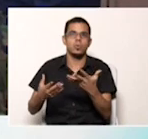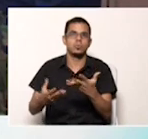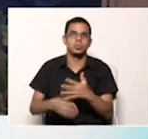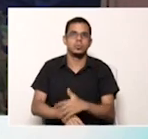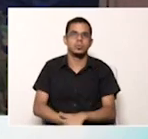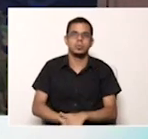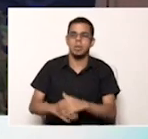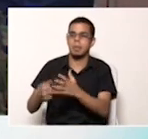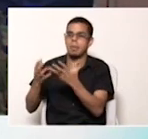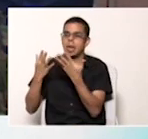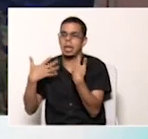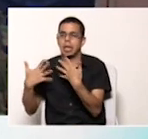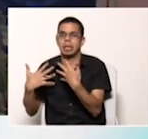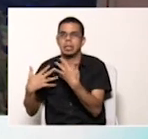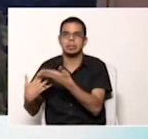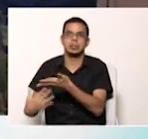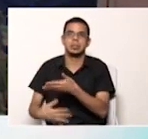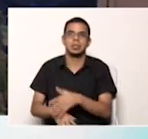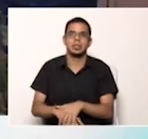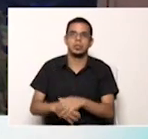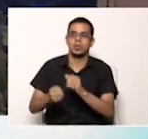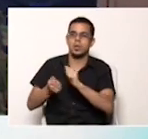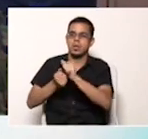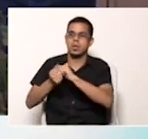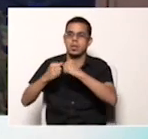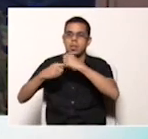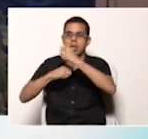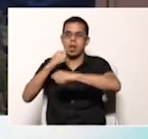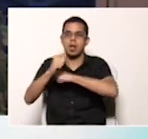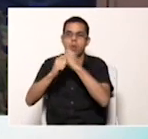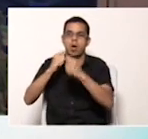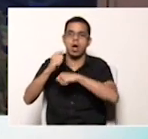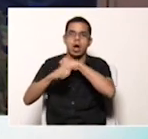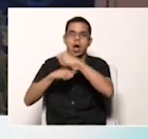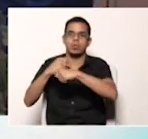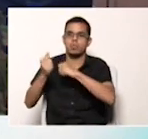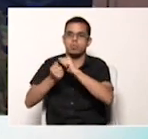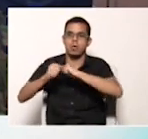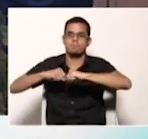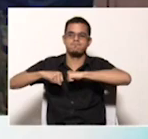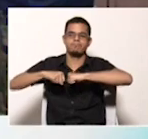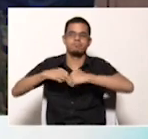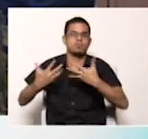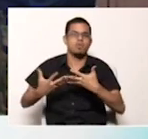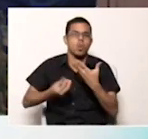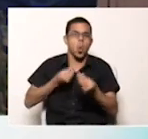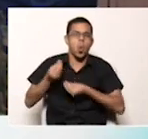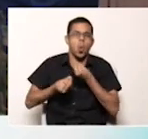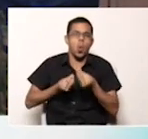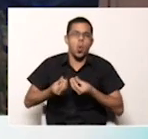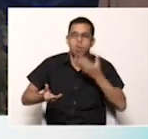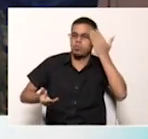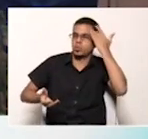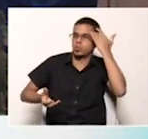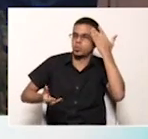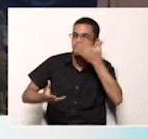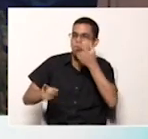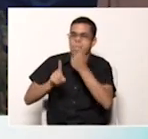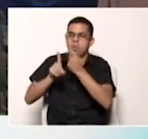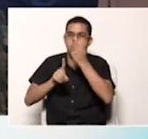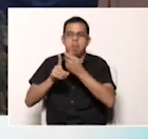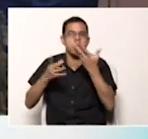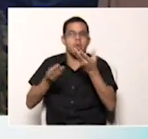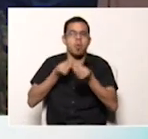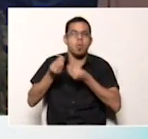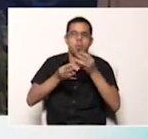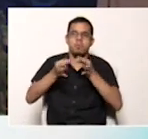del calor y la agitación de las moléculas. Ahora bien, ¿cómo nosotros podemos medir la temperatura? Es a través de